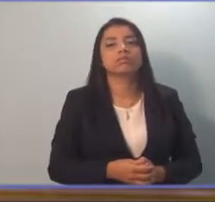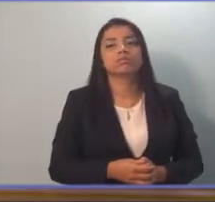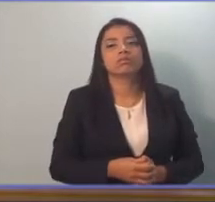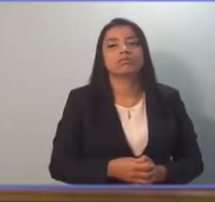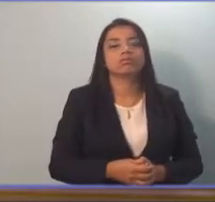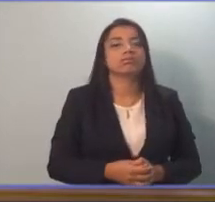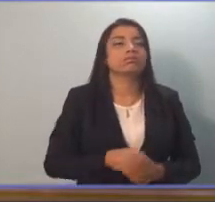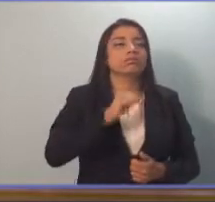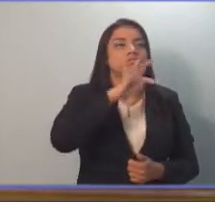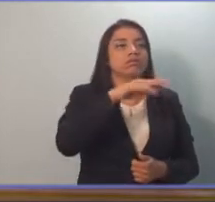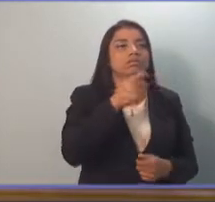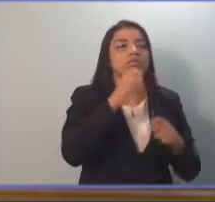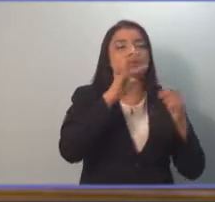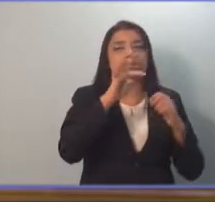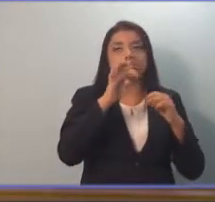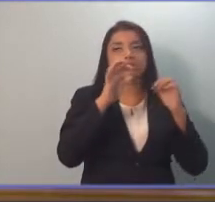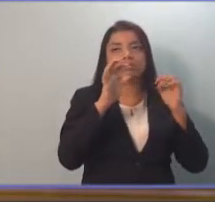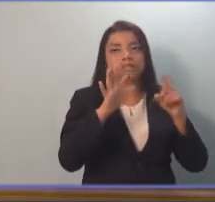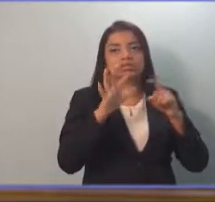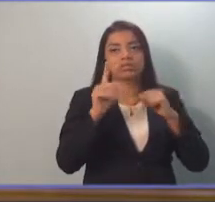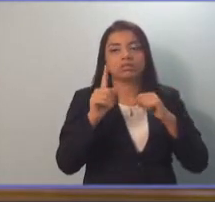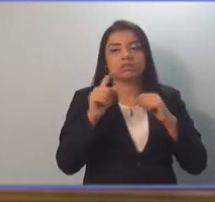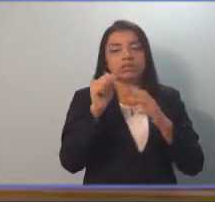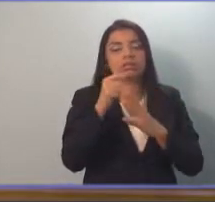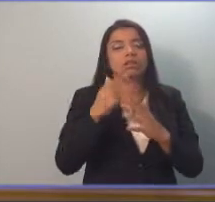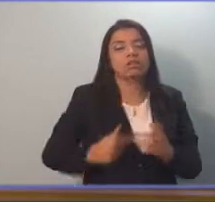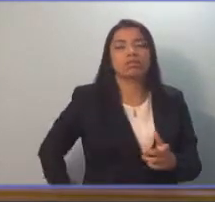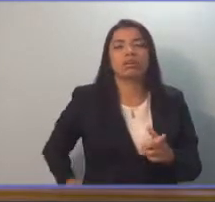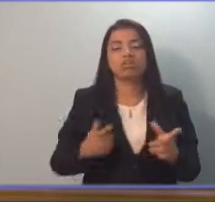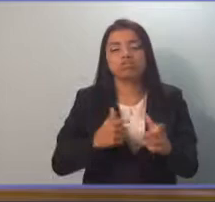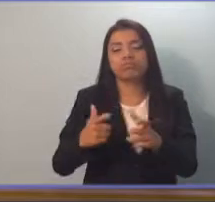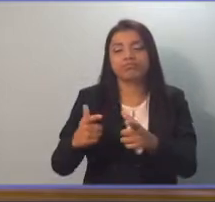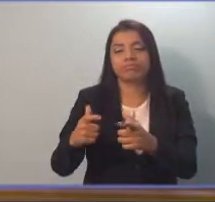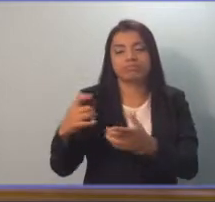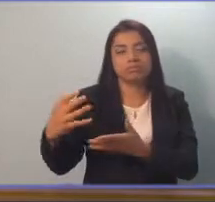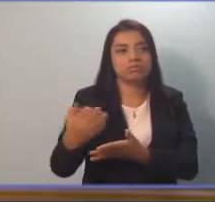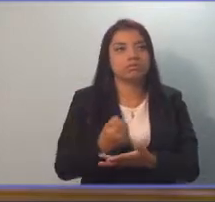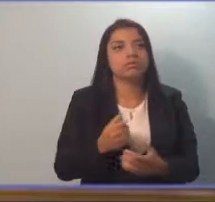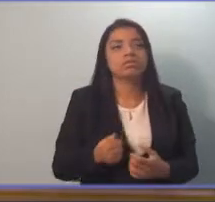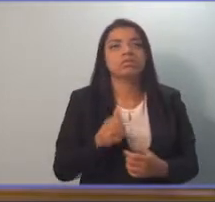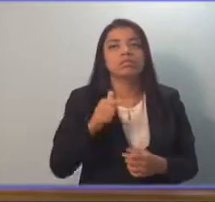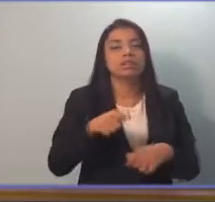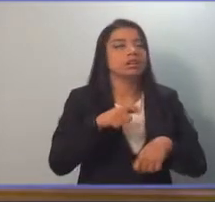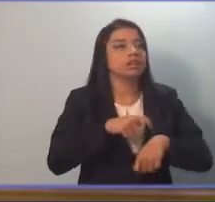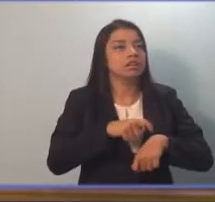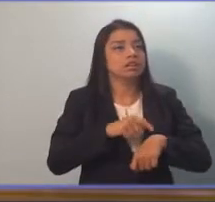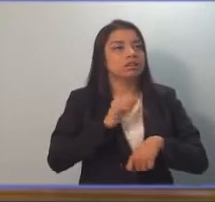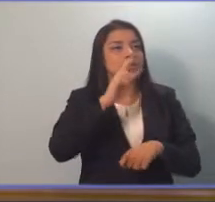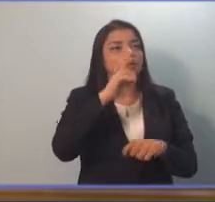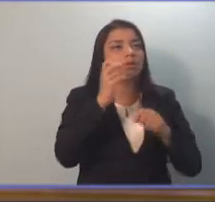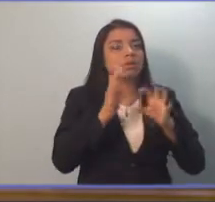16.264. 4.461 armas de fuego incautadas en